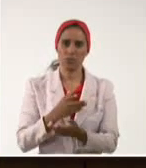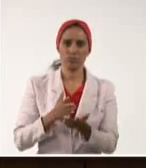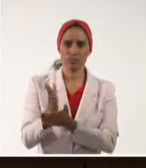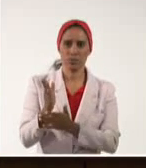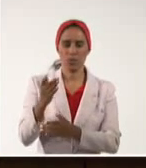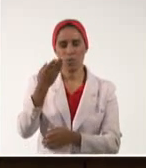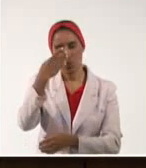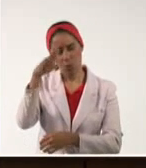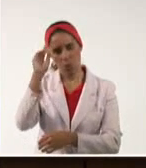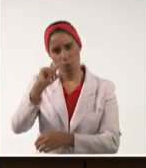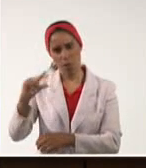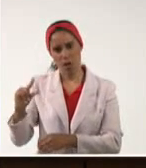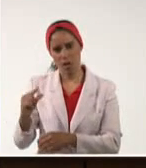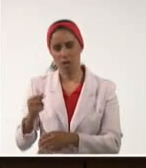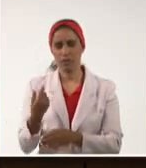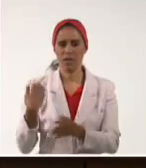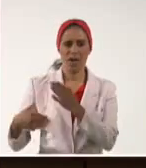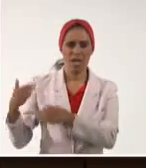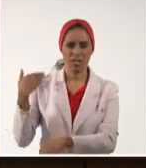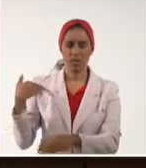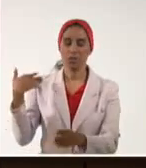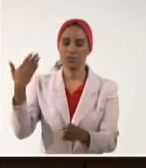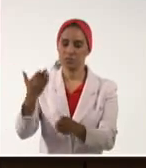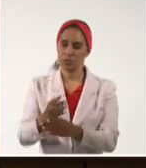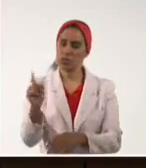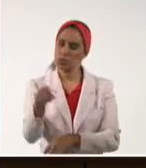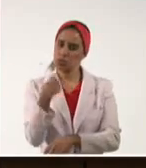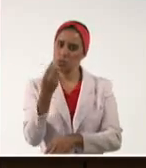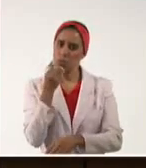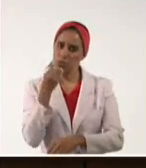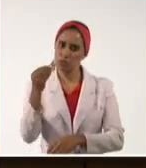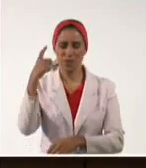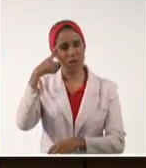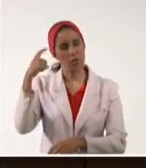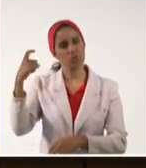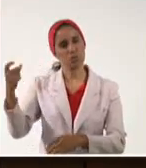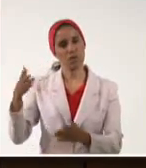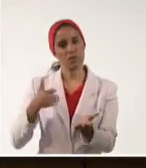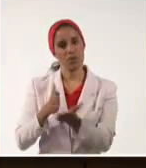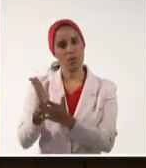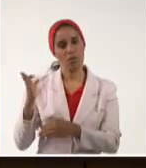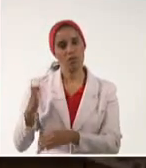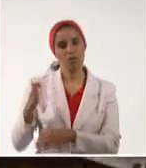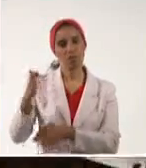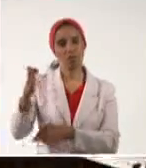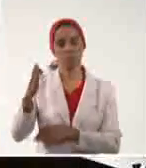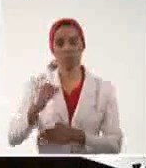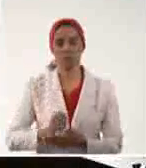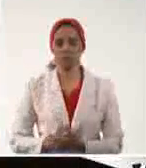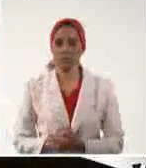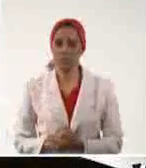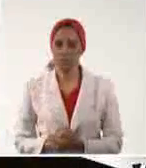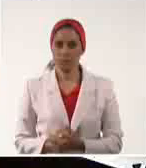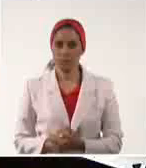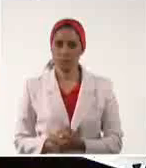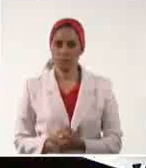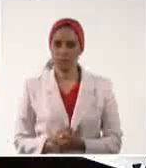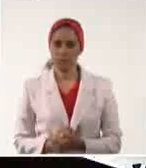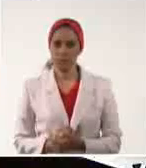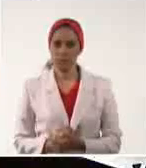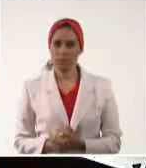de todas las épocas. Hagamos posible los sueños y hasta los imposibles.